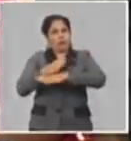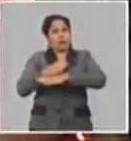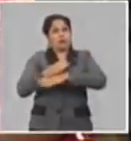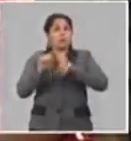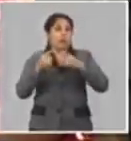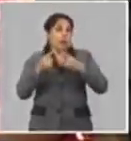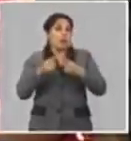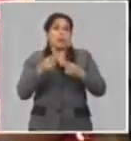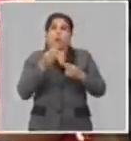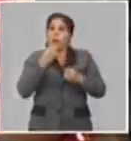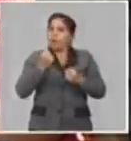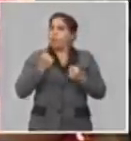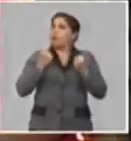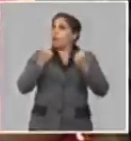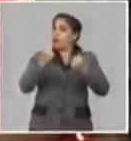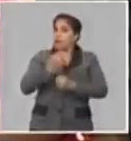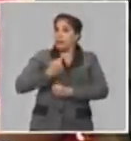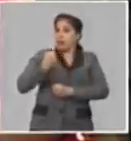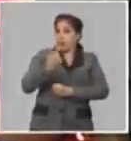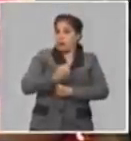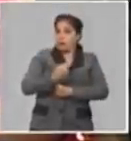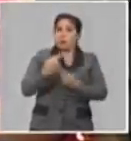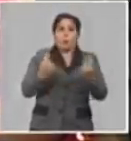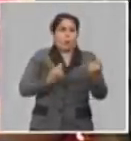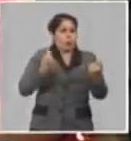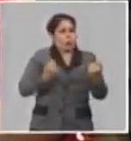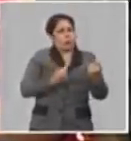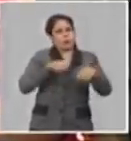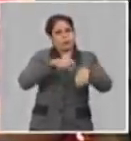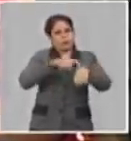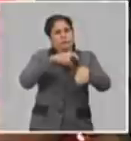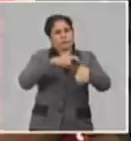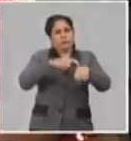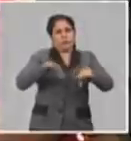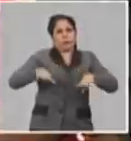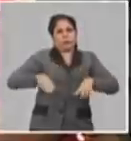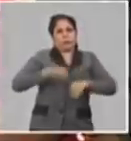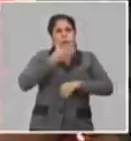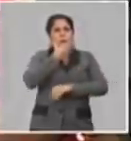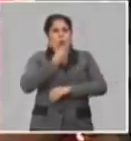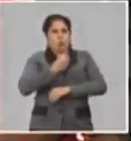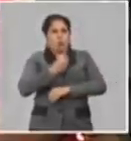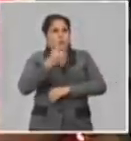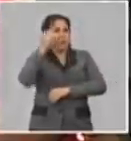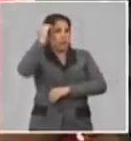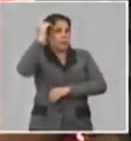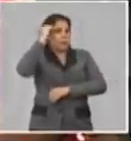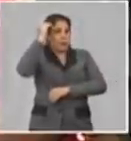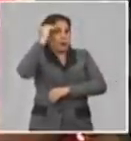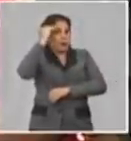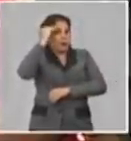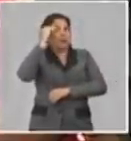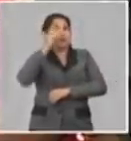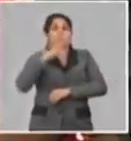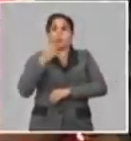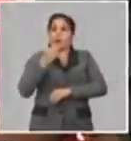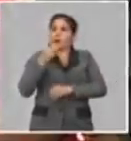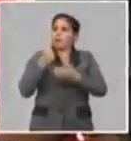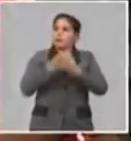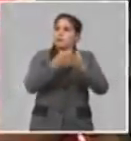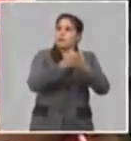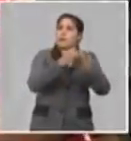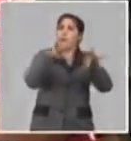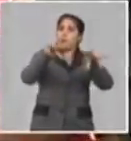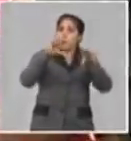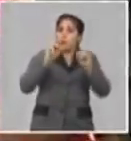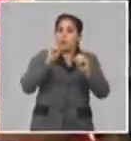nos dejó más fortalecidos. Son las batallas de estos tiempos que asumieron los jóvenes, es el aprendizaje que nos deja para el emprendimiento de